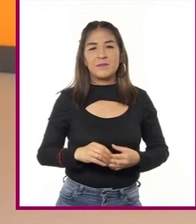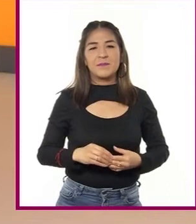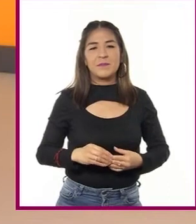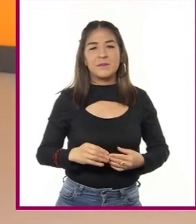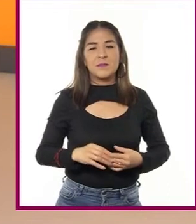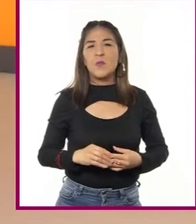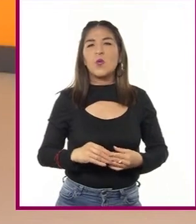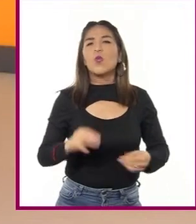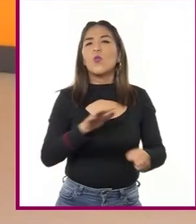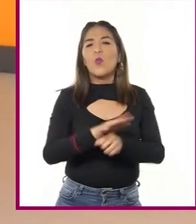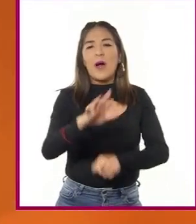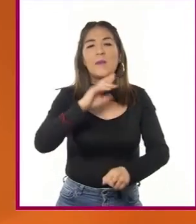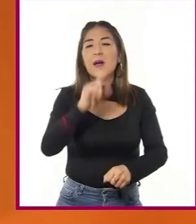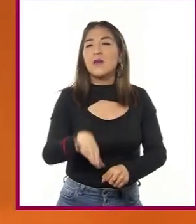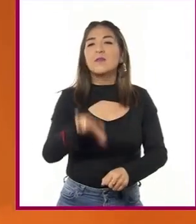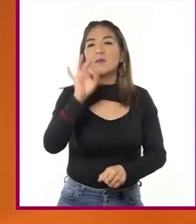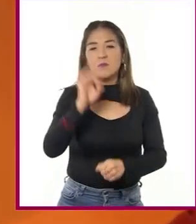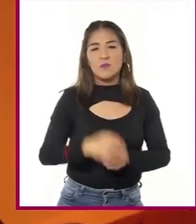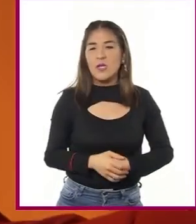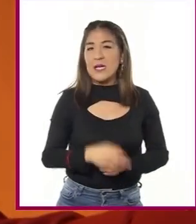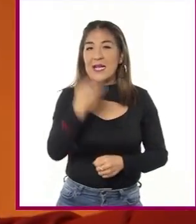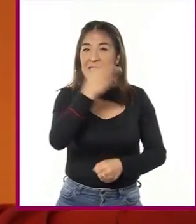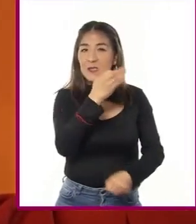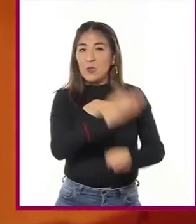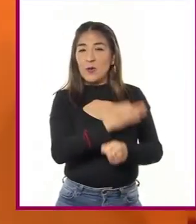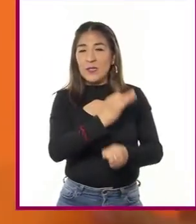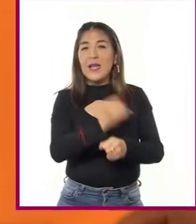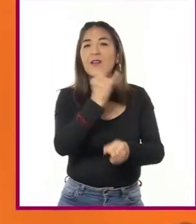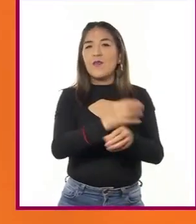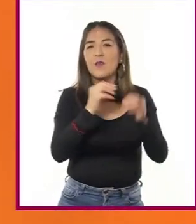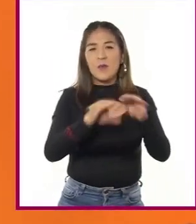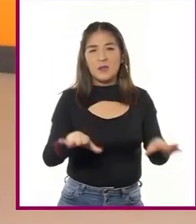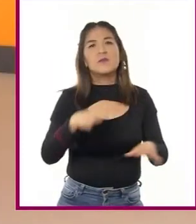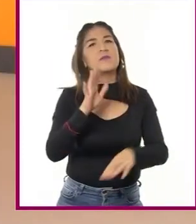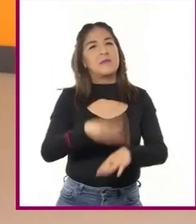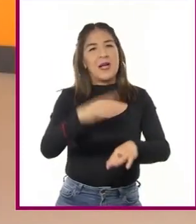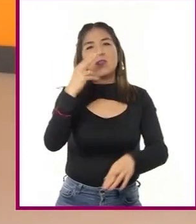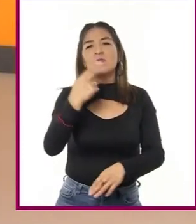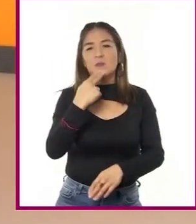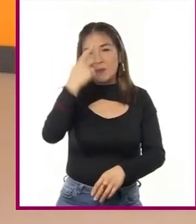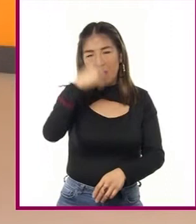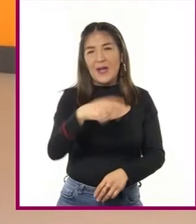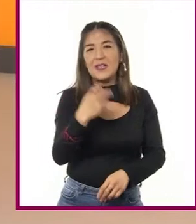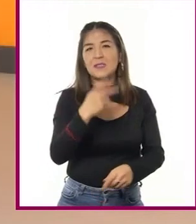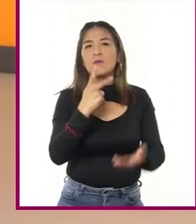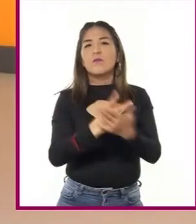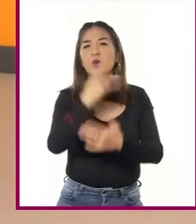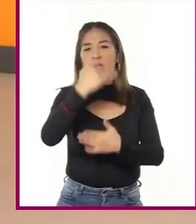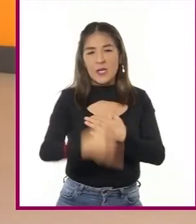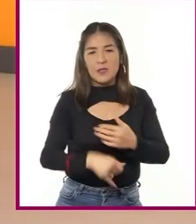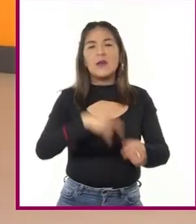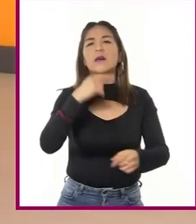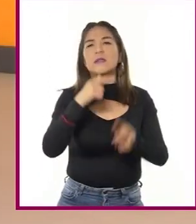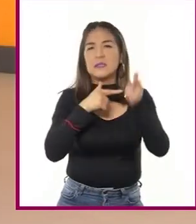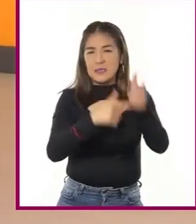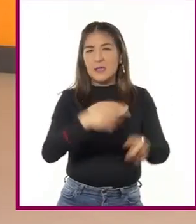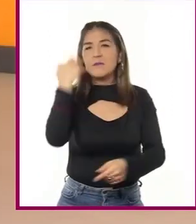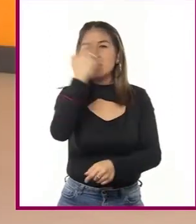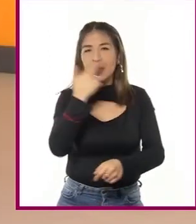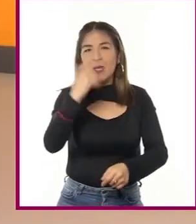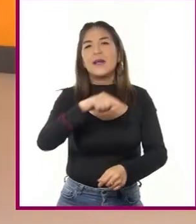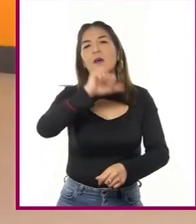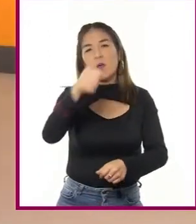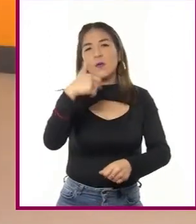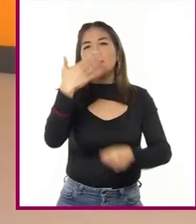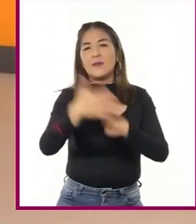mejor opción? Toda esta información es de mucha utilidad para nuestro proyecto. La seguiremos analizando en la siguiente